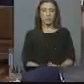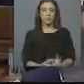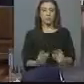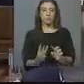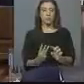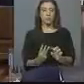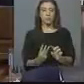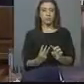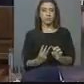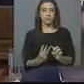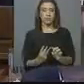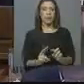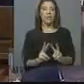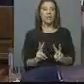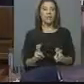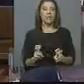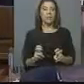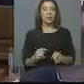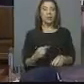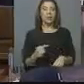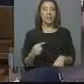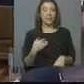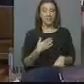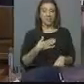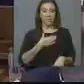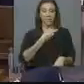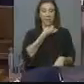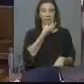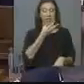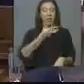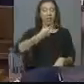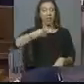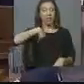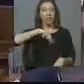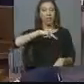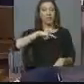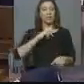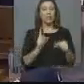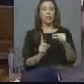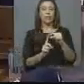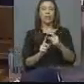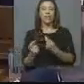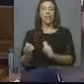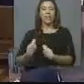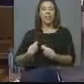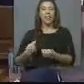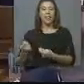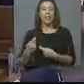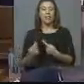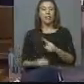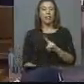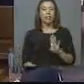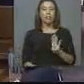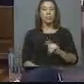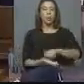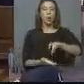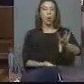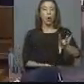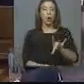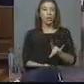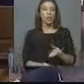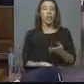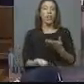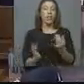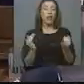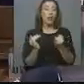desde el punto de vista negativo, quisiera señalar que para nosotros el concepto de la negociación en la subcontratación, en la forma que